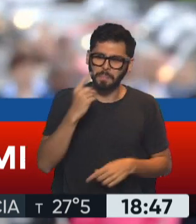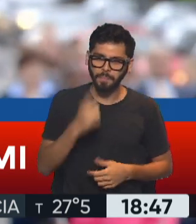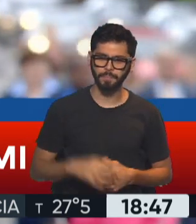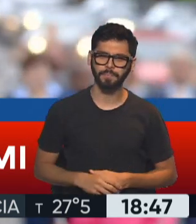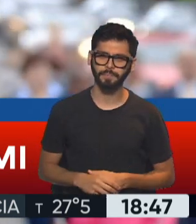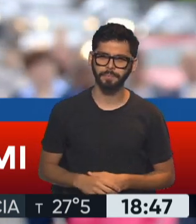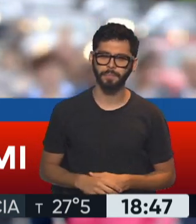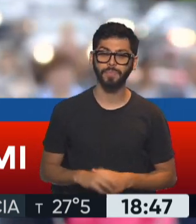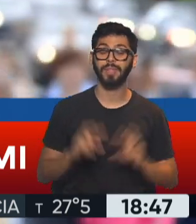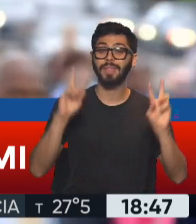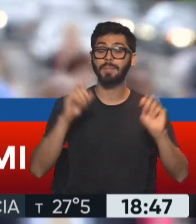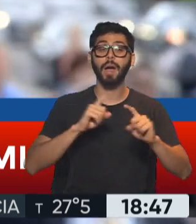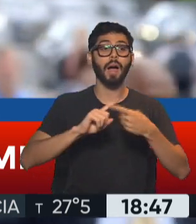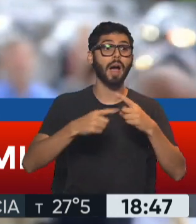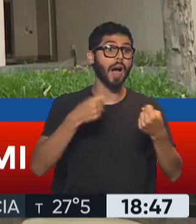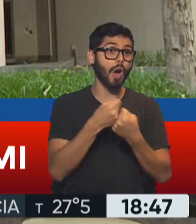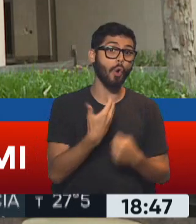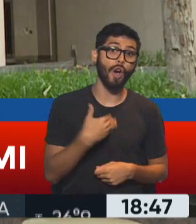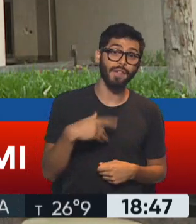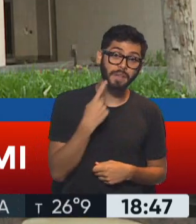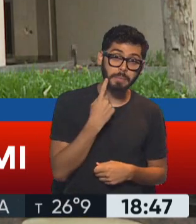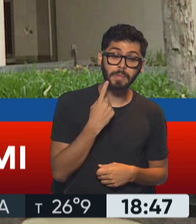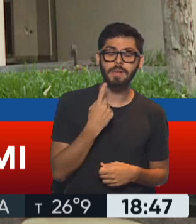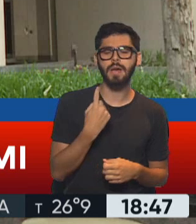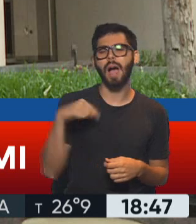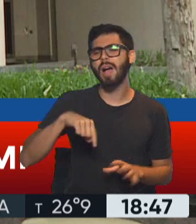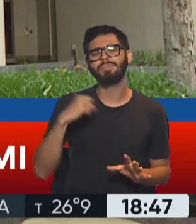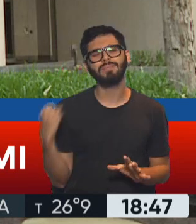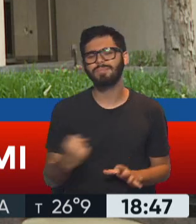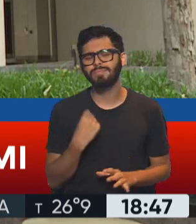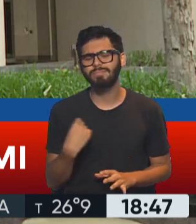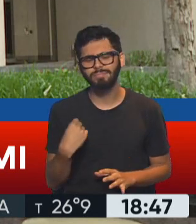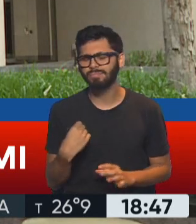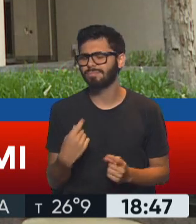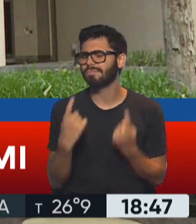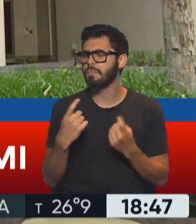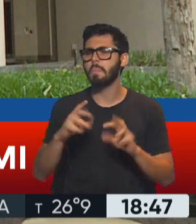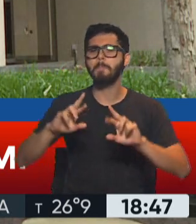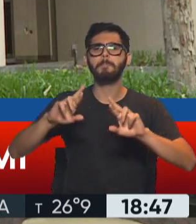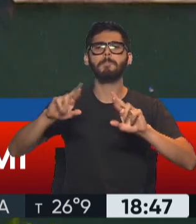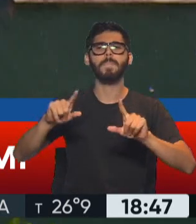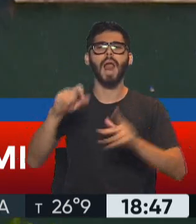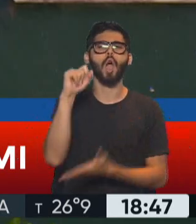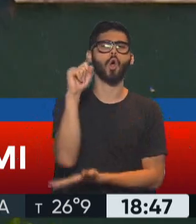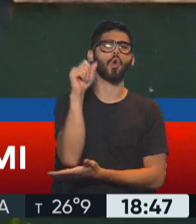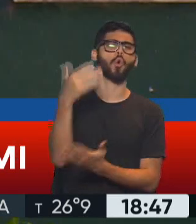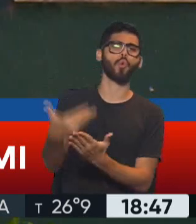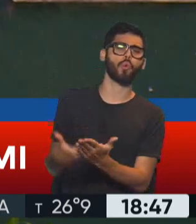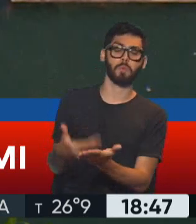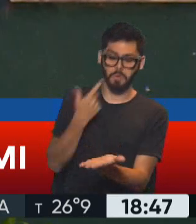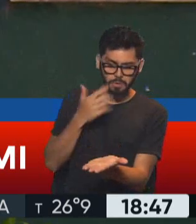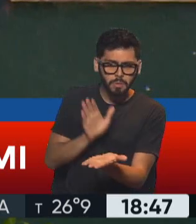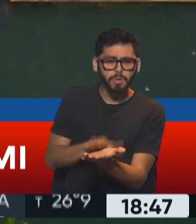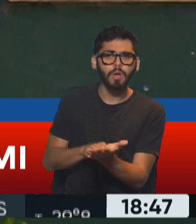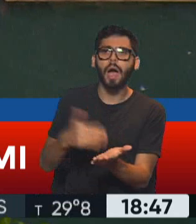el fondo, ya lo dije varias veces, acá lo importante es que tengamos un plan económico que nos muestre cómo la Argentina va a volver a